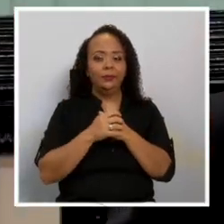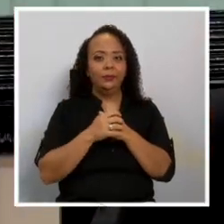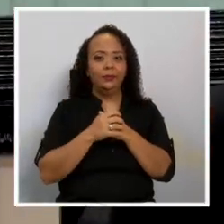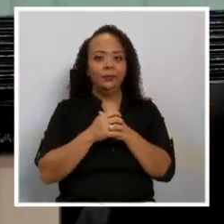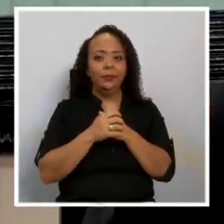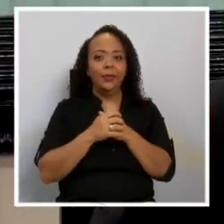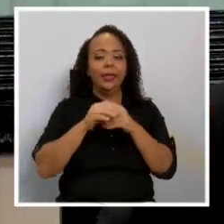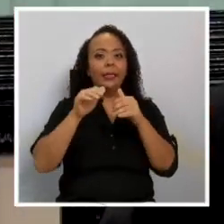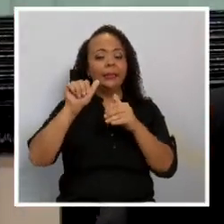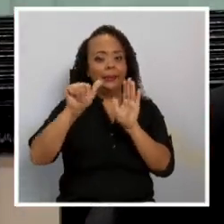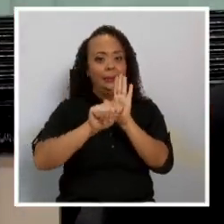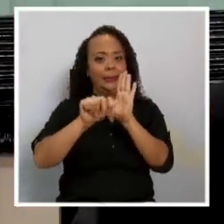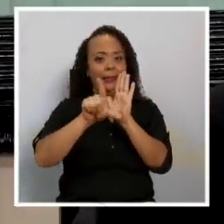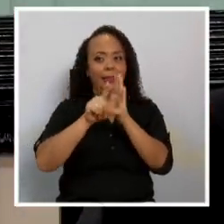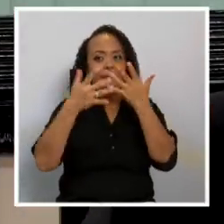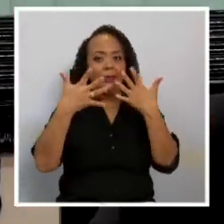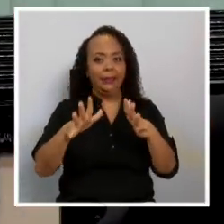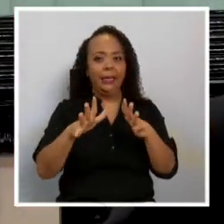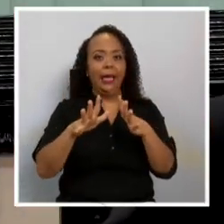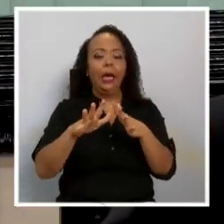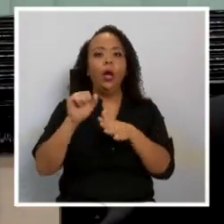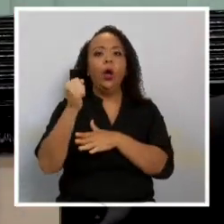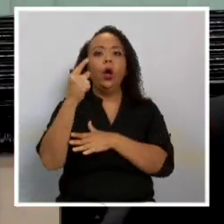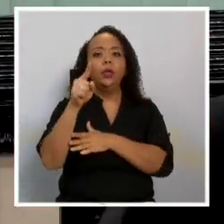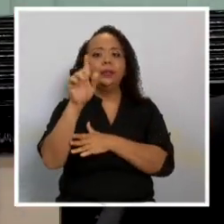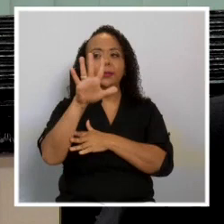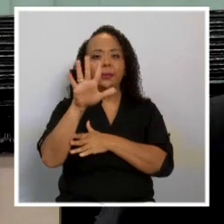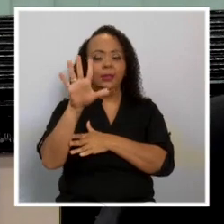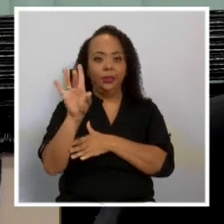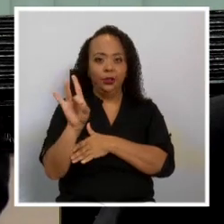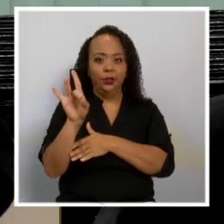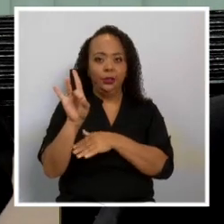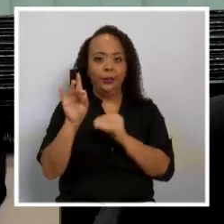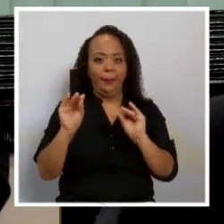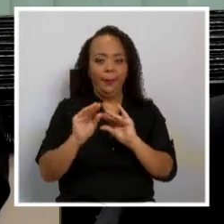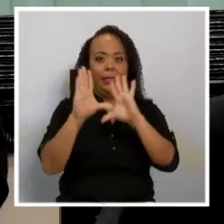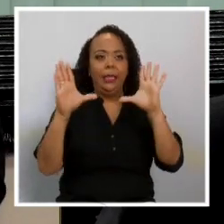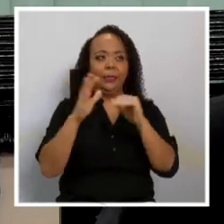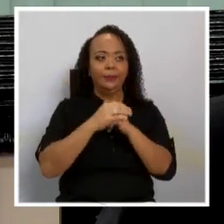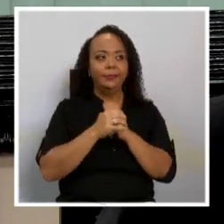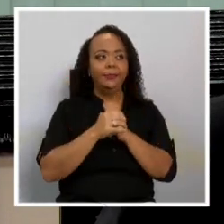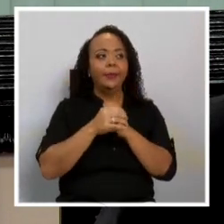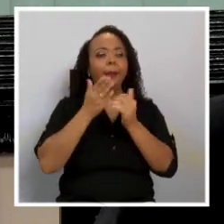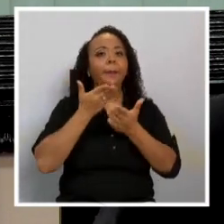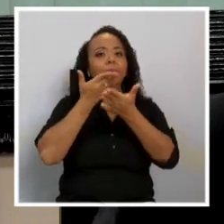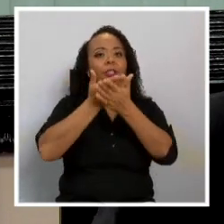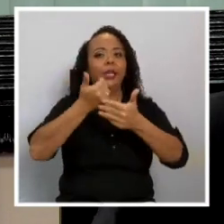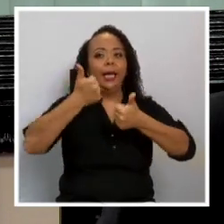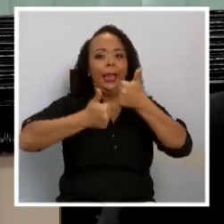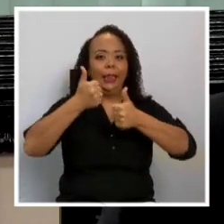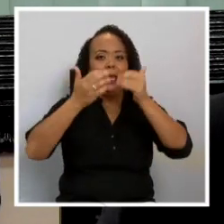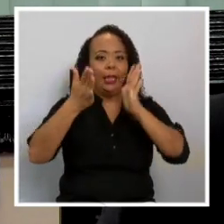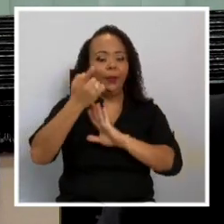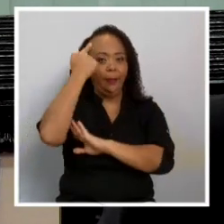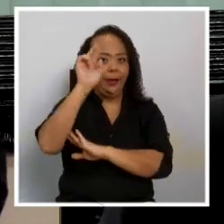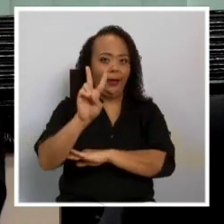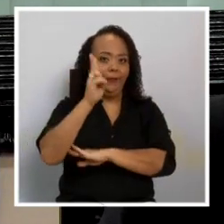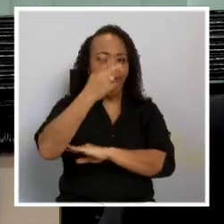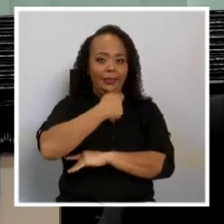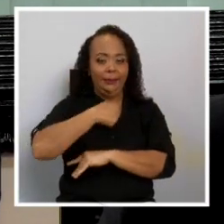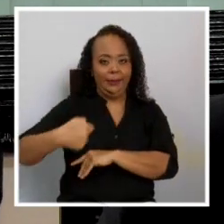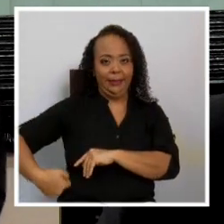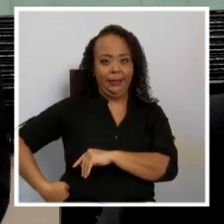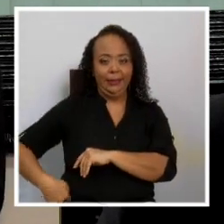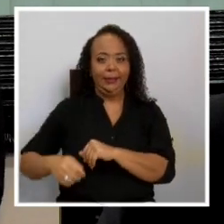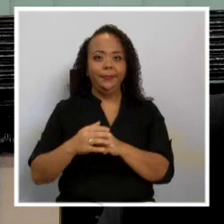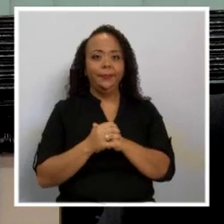pasa en el plenario legislativo. Ya están postulando, son las 11:51 de la mañana. La presentación de candidatos para la vicepresidencia. Escuchemos.